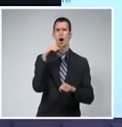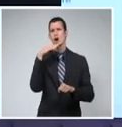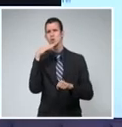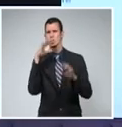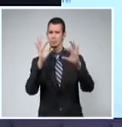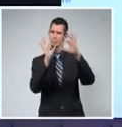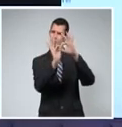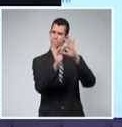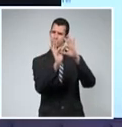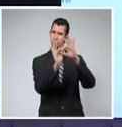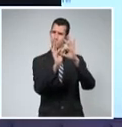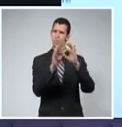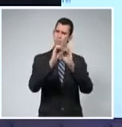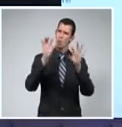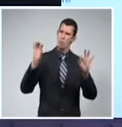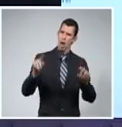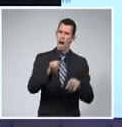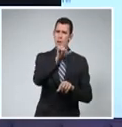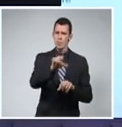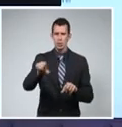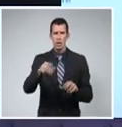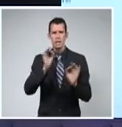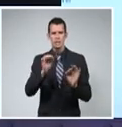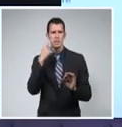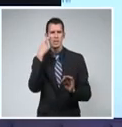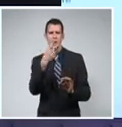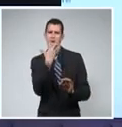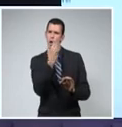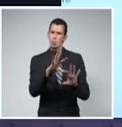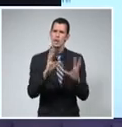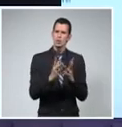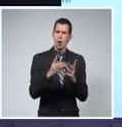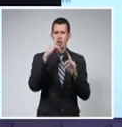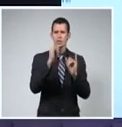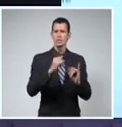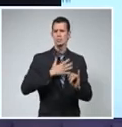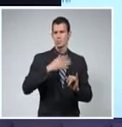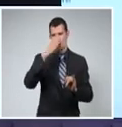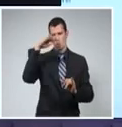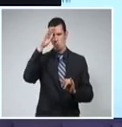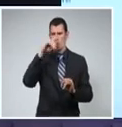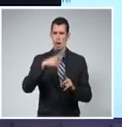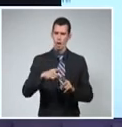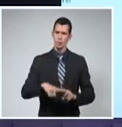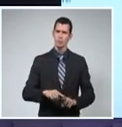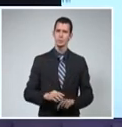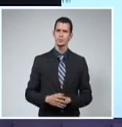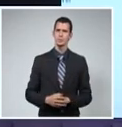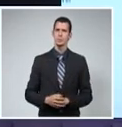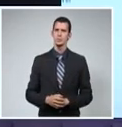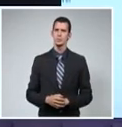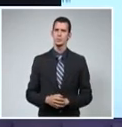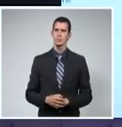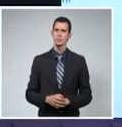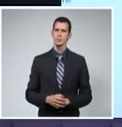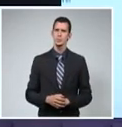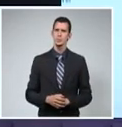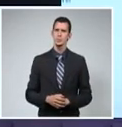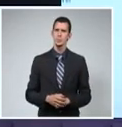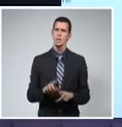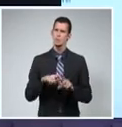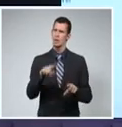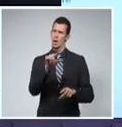año 2020. Sin embargo, en las últimas semanas se oye hablar un poco más de la cultura, de lo simbólico,